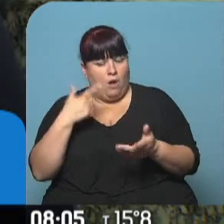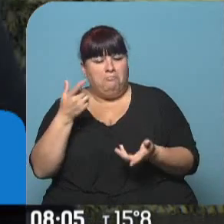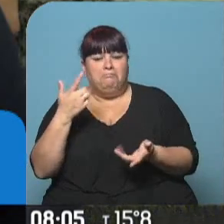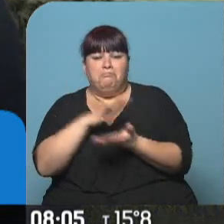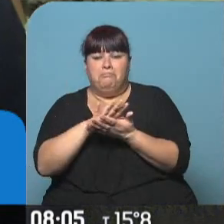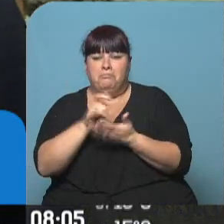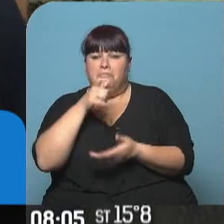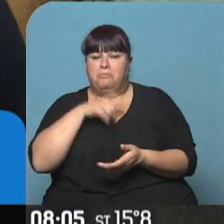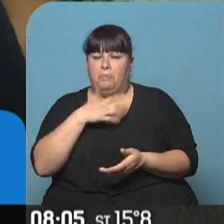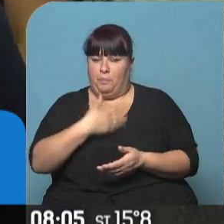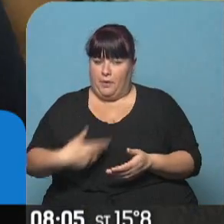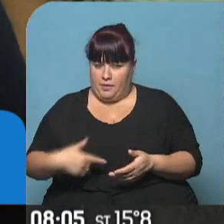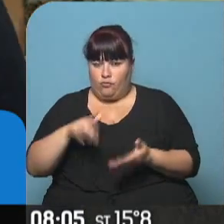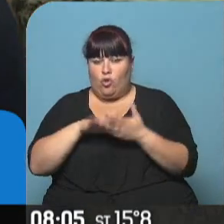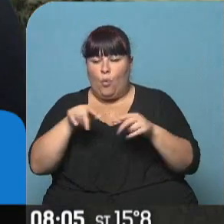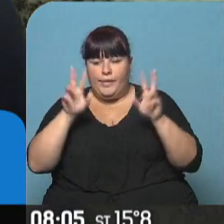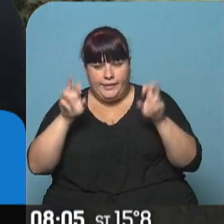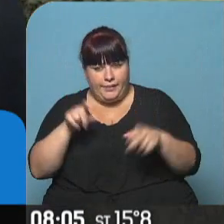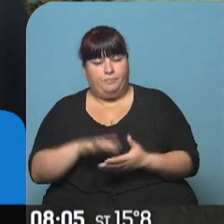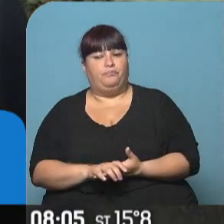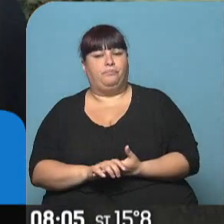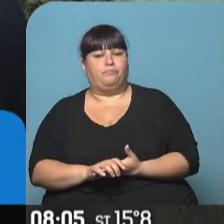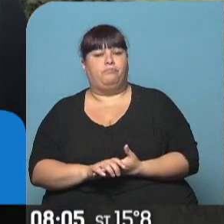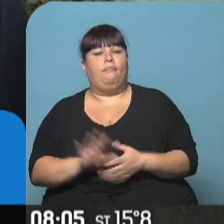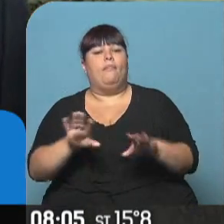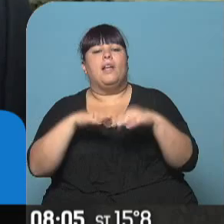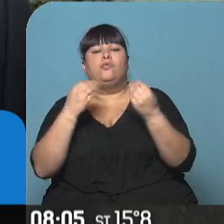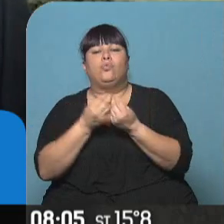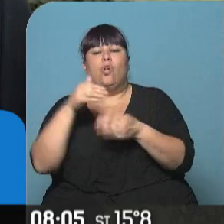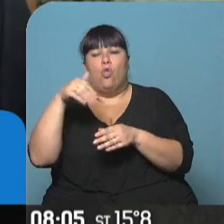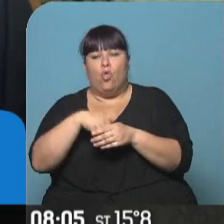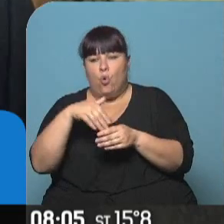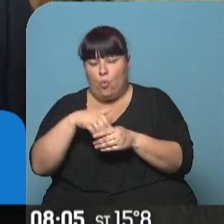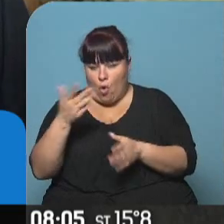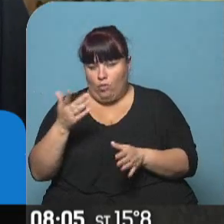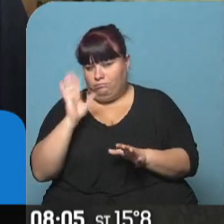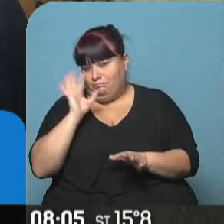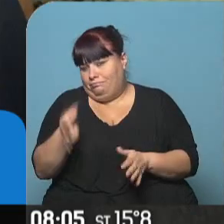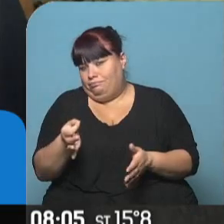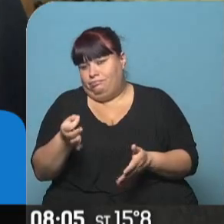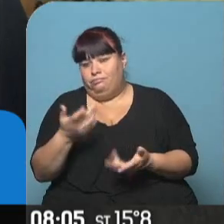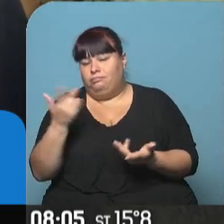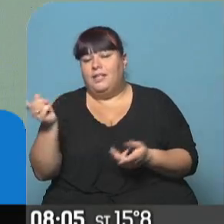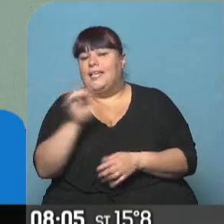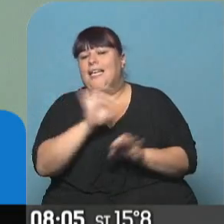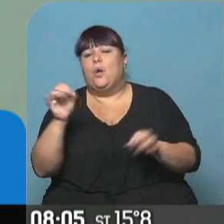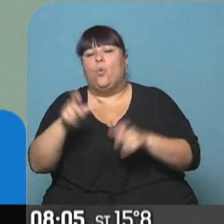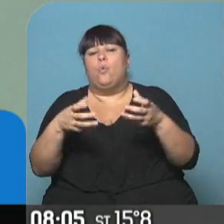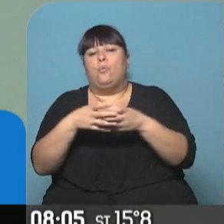respuesta del presidente en este sentido. Digamos, el resultado electoral marca que ninguna fuerza